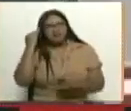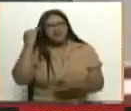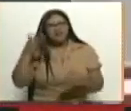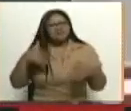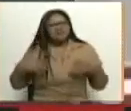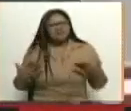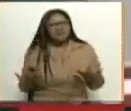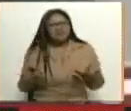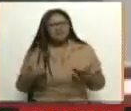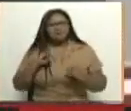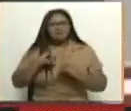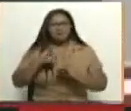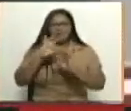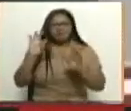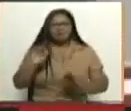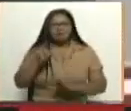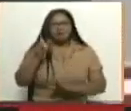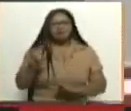que él